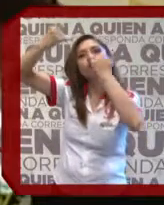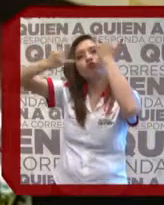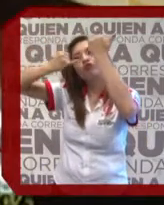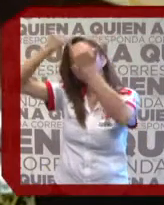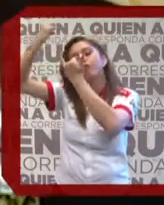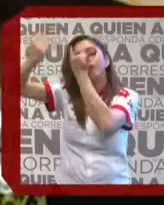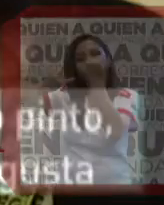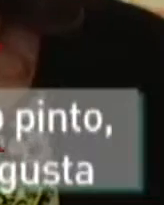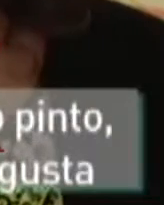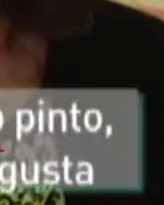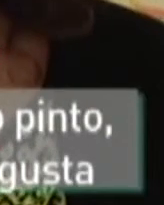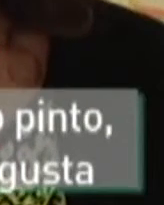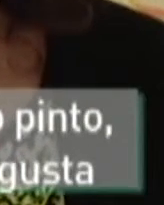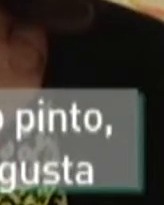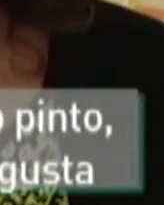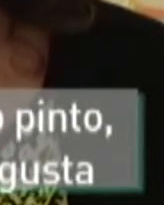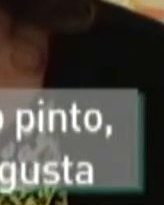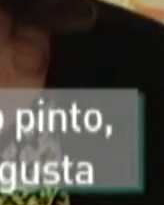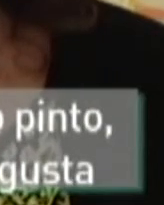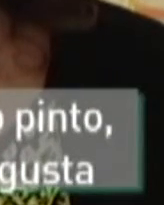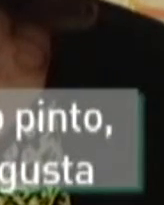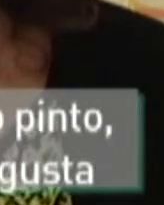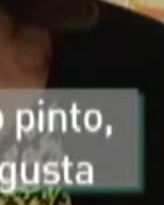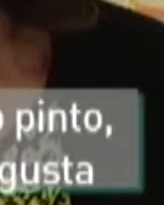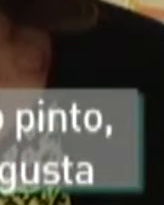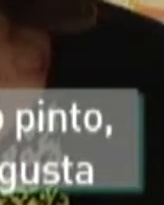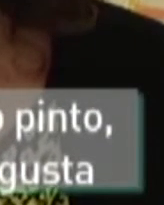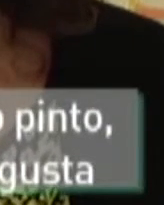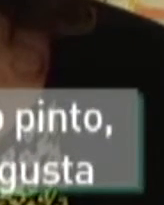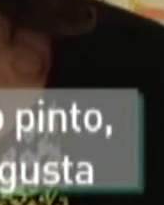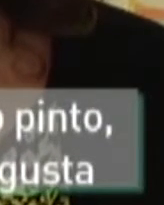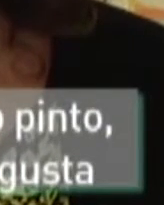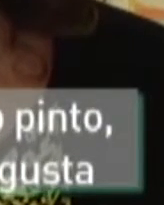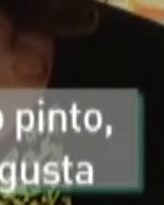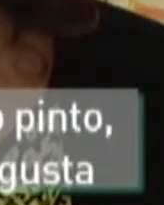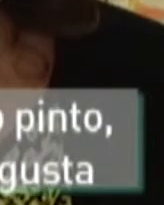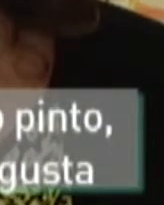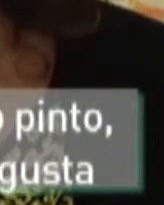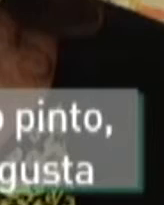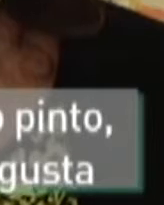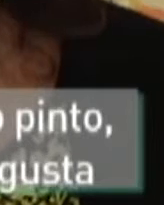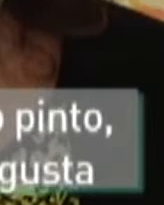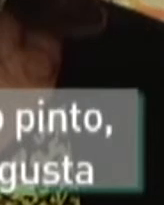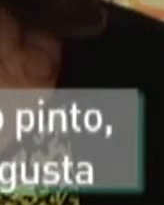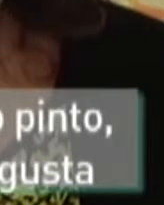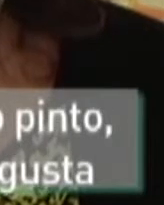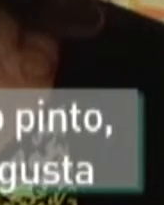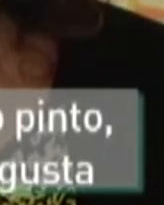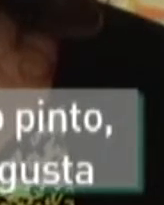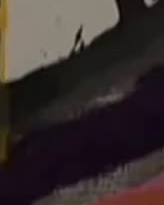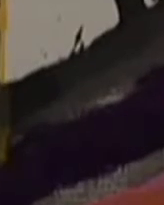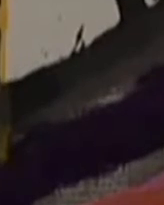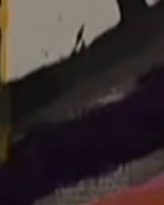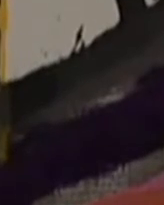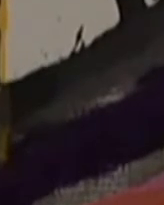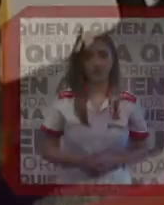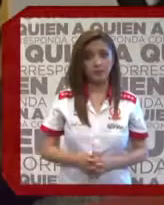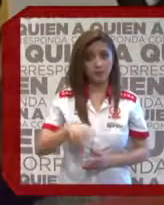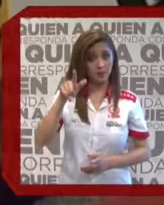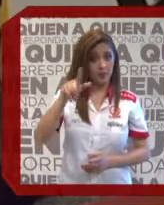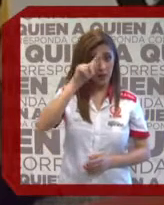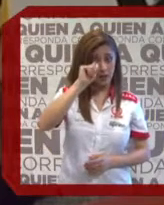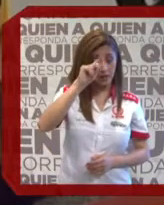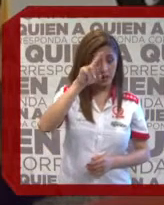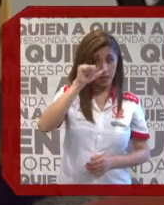pictórica. Surprise when I paint is a big keyword, is what I like. Transitions